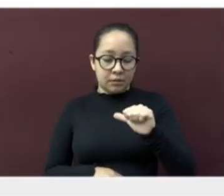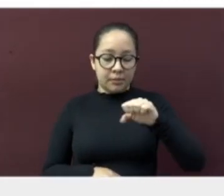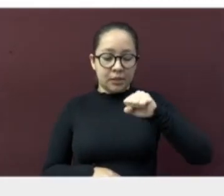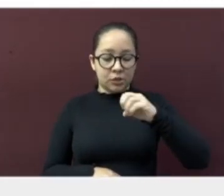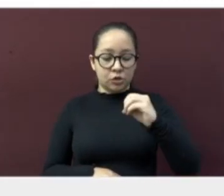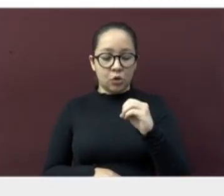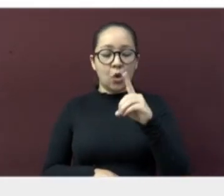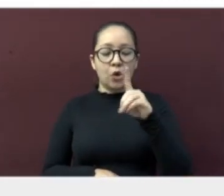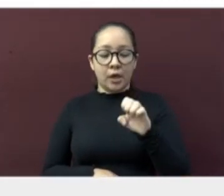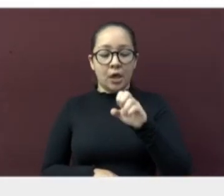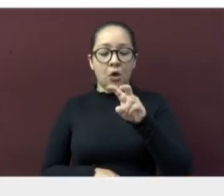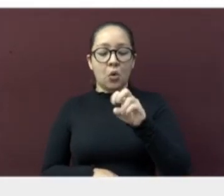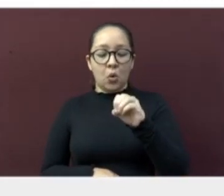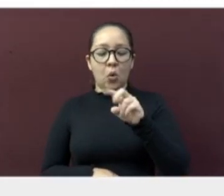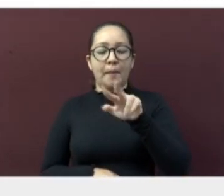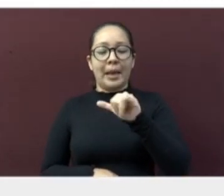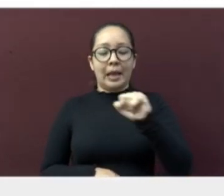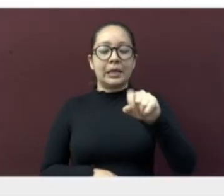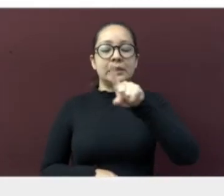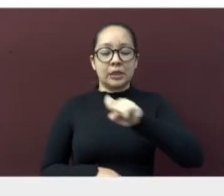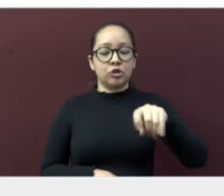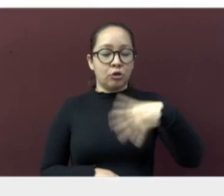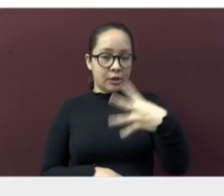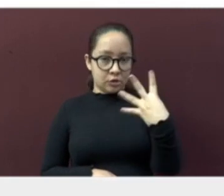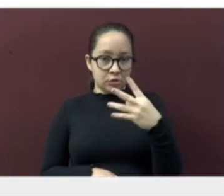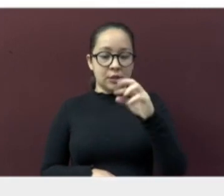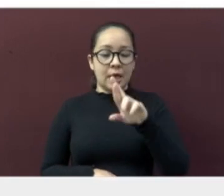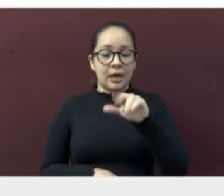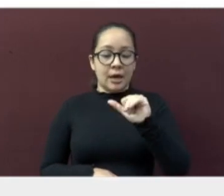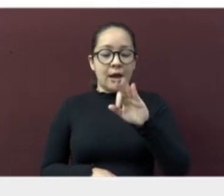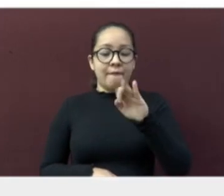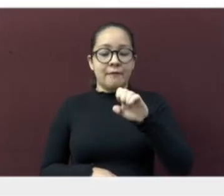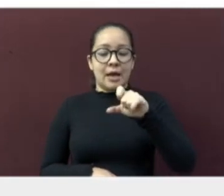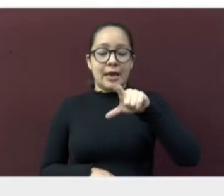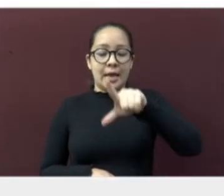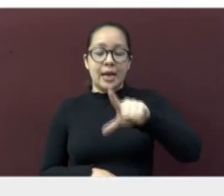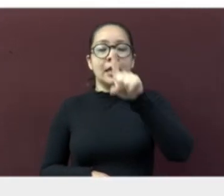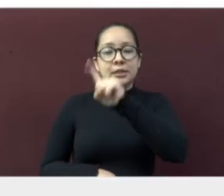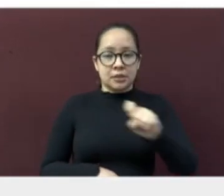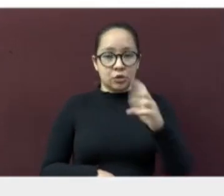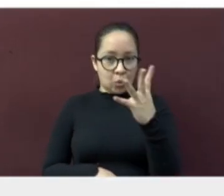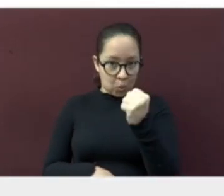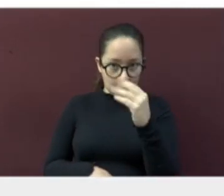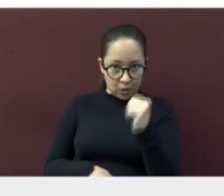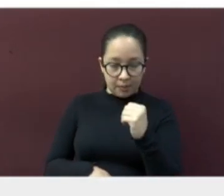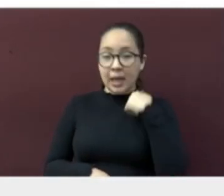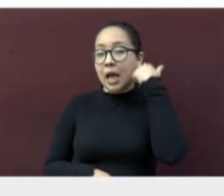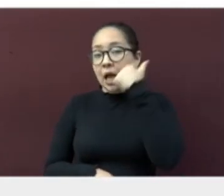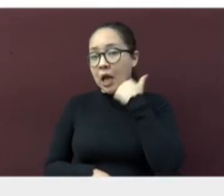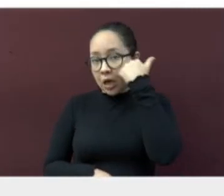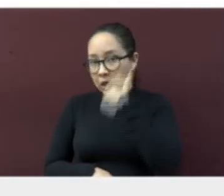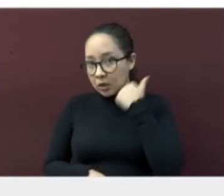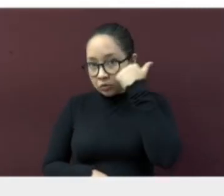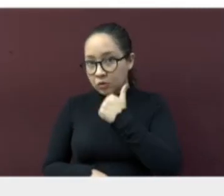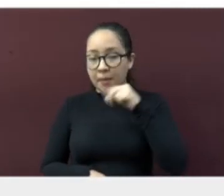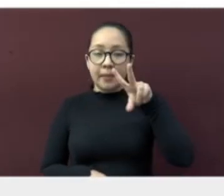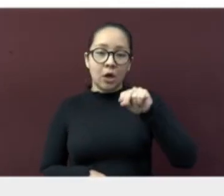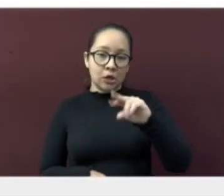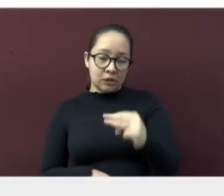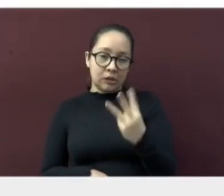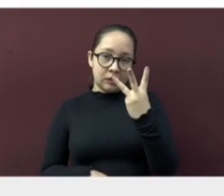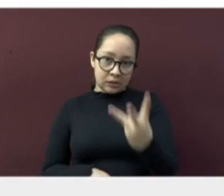114 y rafael delgado 109 actopan con 83